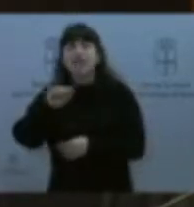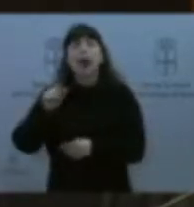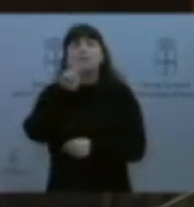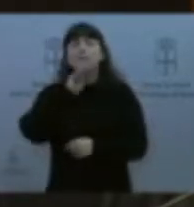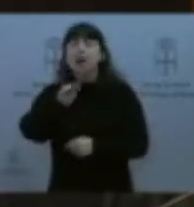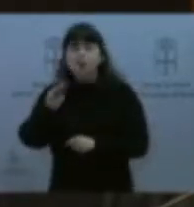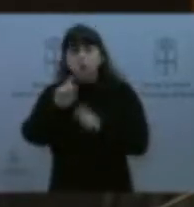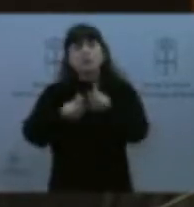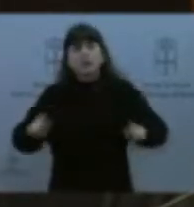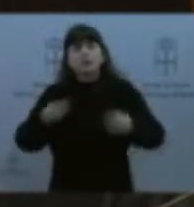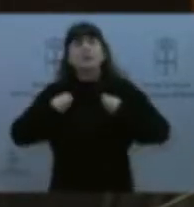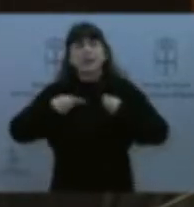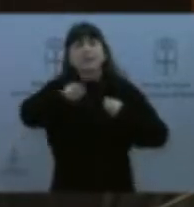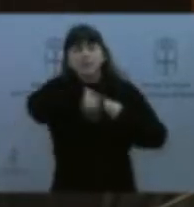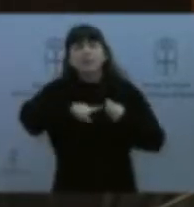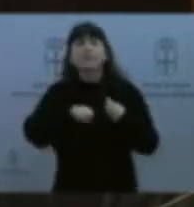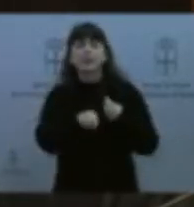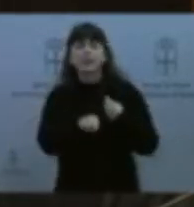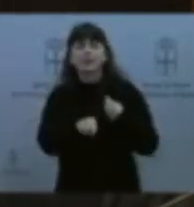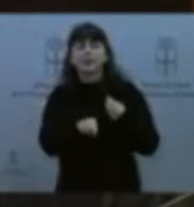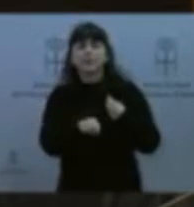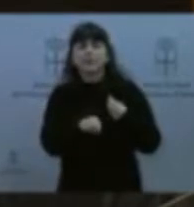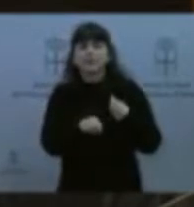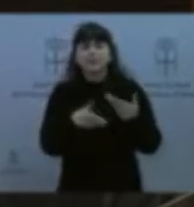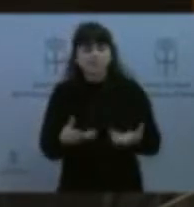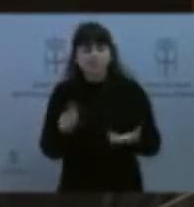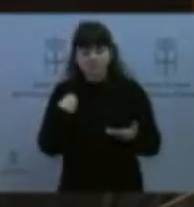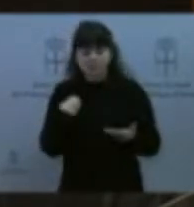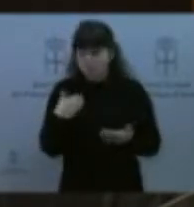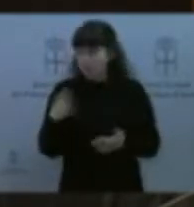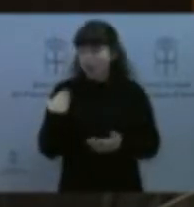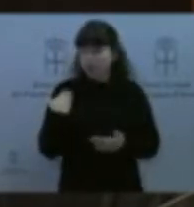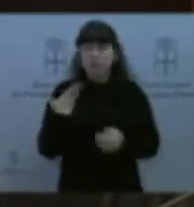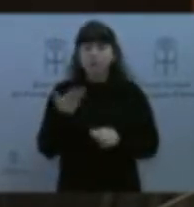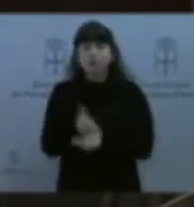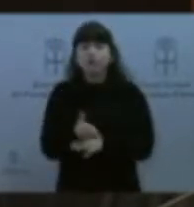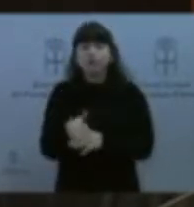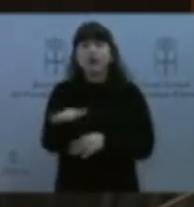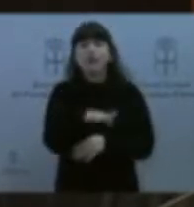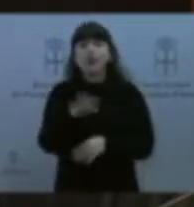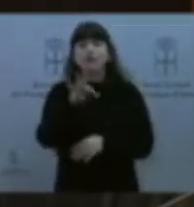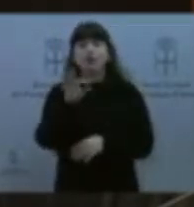sí se va por ahí muy fácil, como estuve hace poco allí, a los ciudadanos de Tormaleo. Pregúntele, señor diputado, que usted vive en el